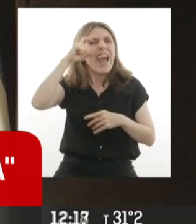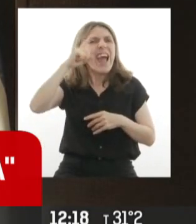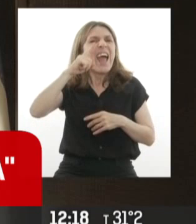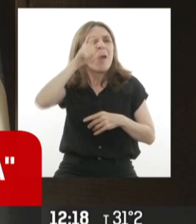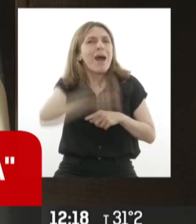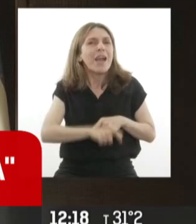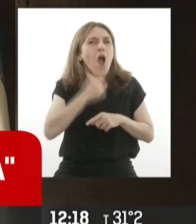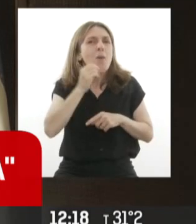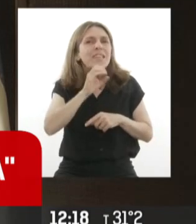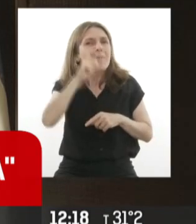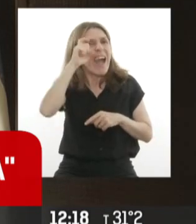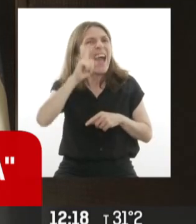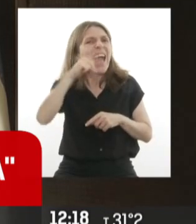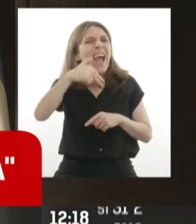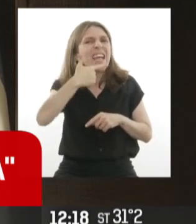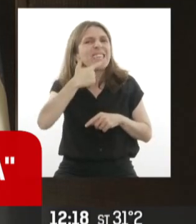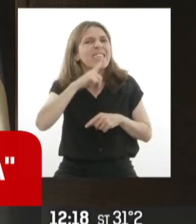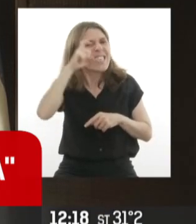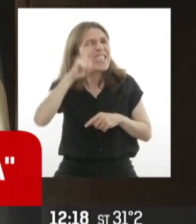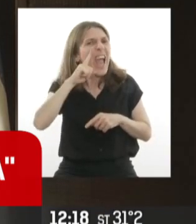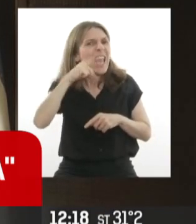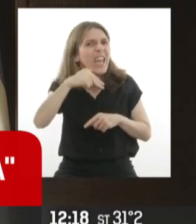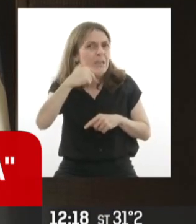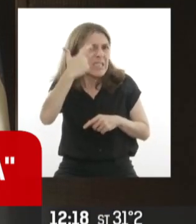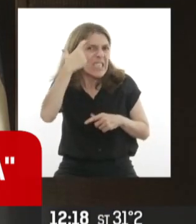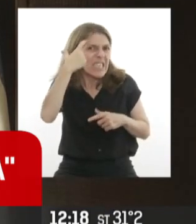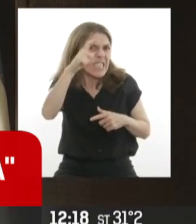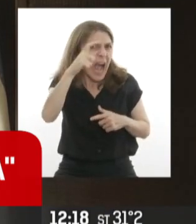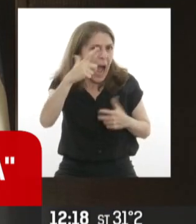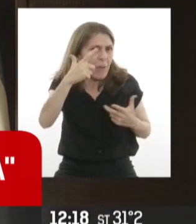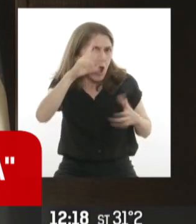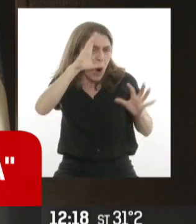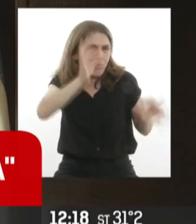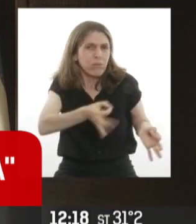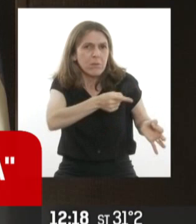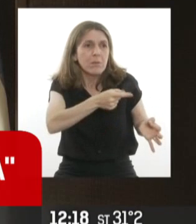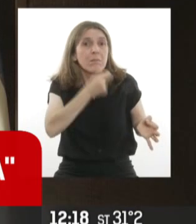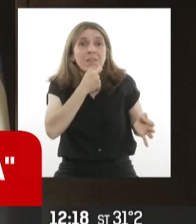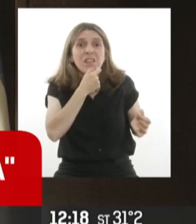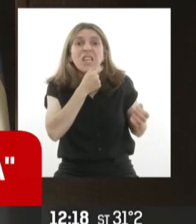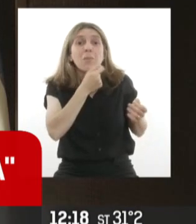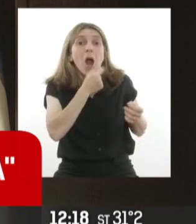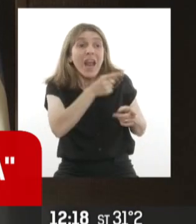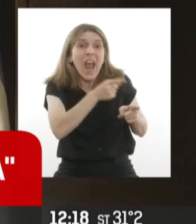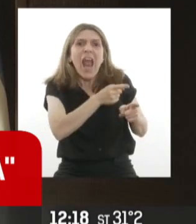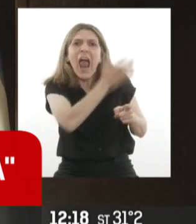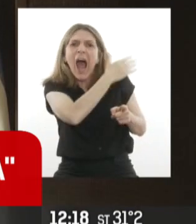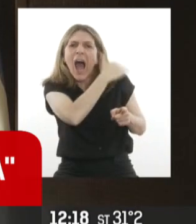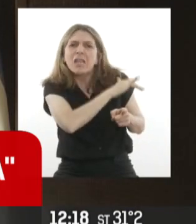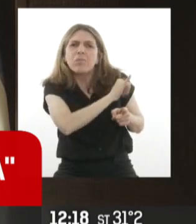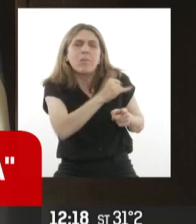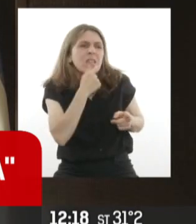con su sabiduría, con su sapiencia, que si uno sigue haciendo las mismas cosas no puede esperar otros